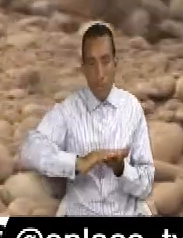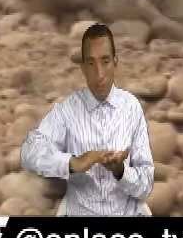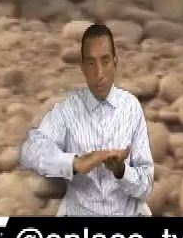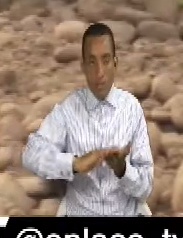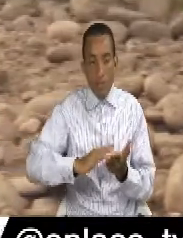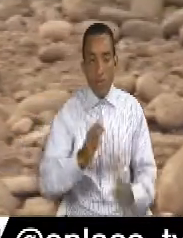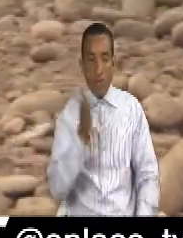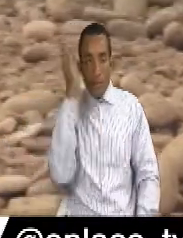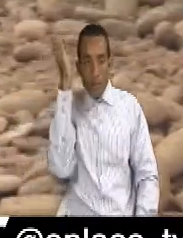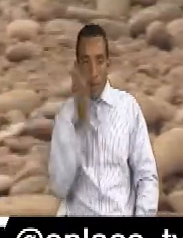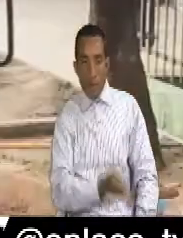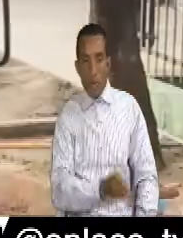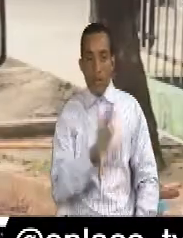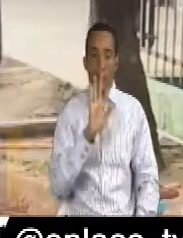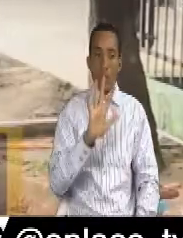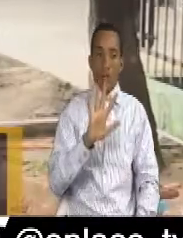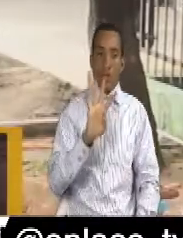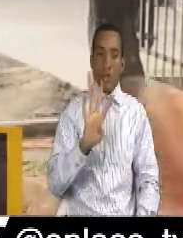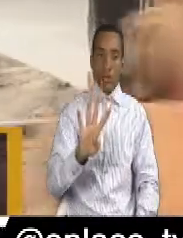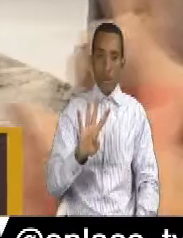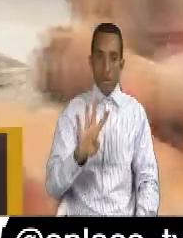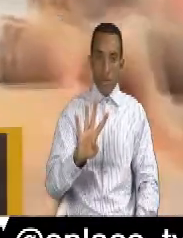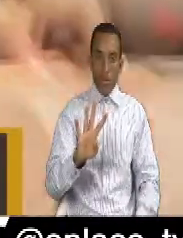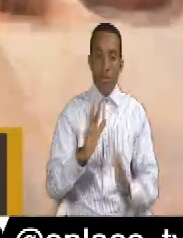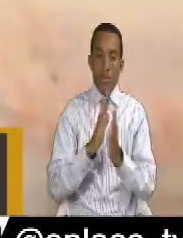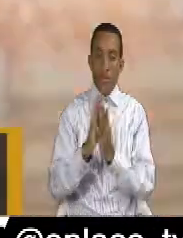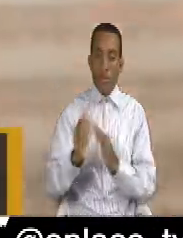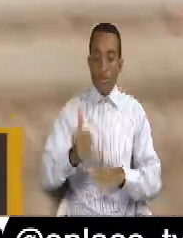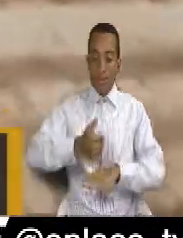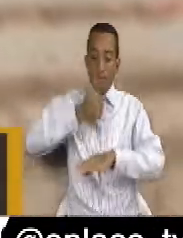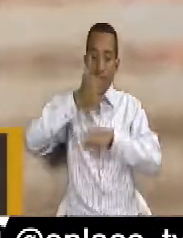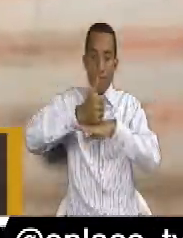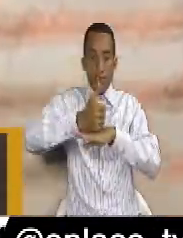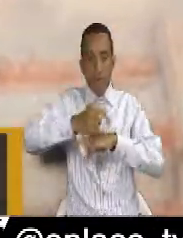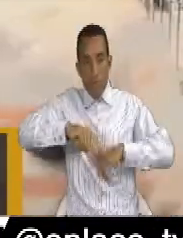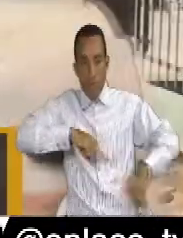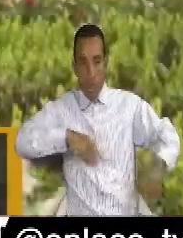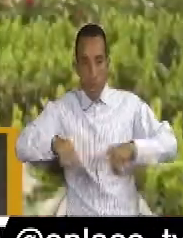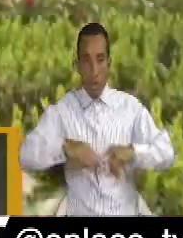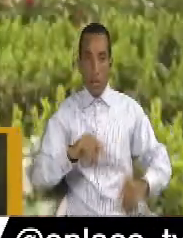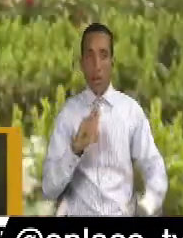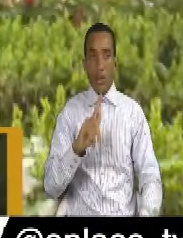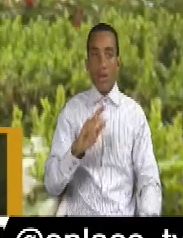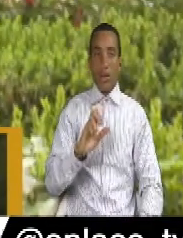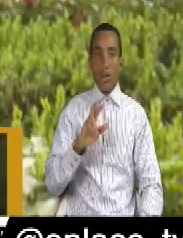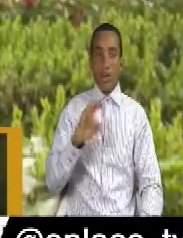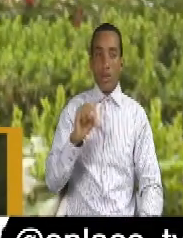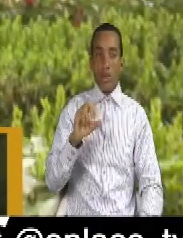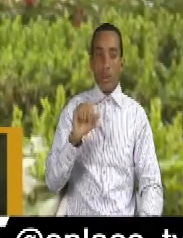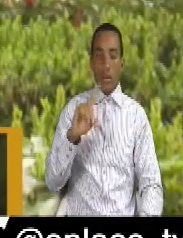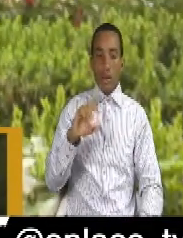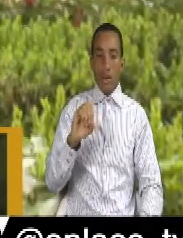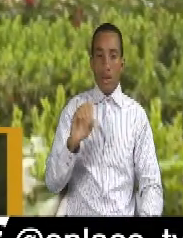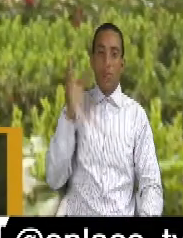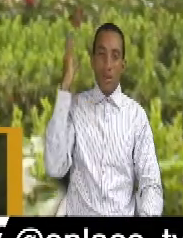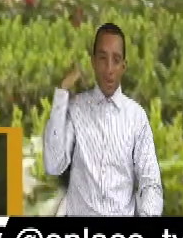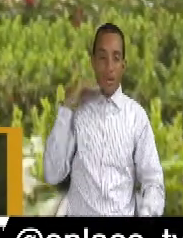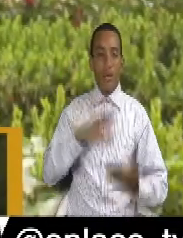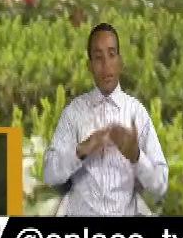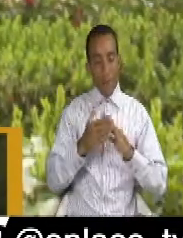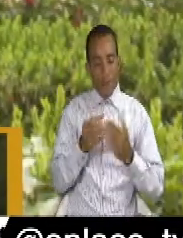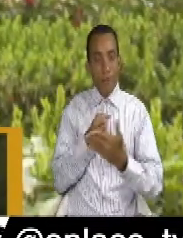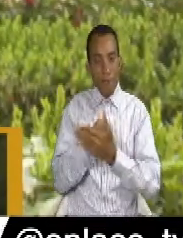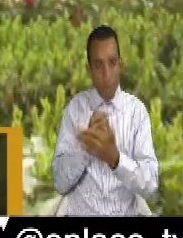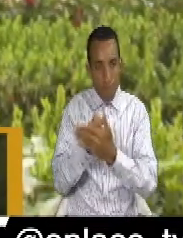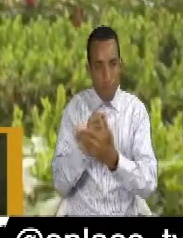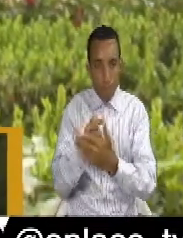barrio Las Granjas. Sobre estos trabajos se ha referido el director de autopavimentación, Fernando Andrade. Un trabajo que ha pedido la comunidad desde hace mucho tiempo. Es un